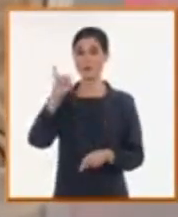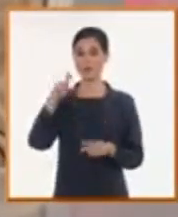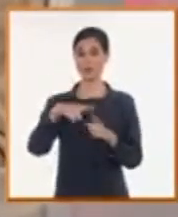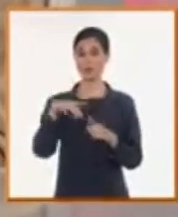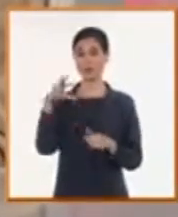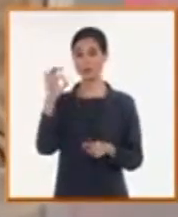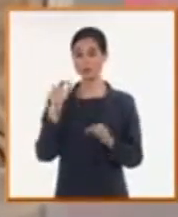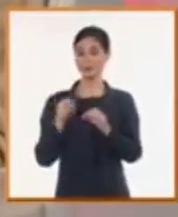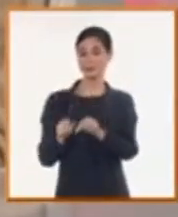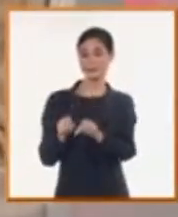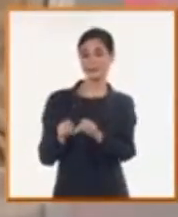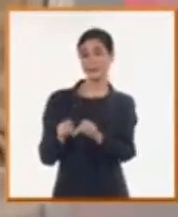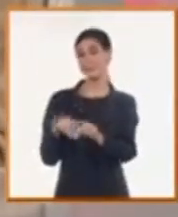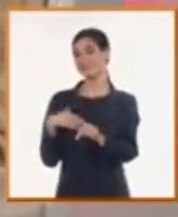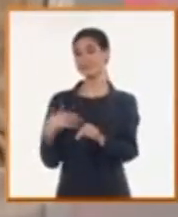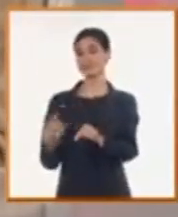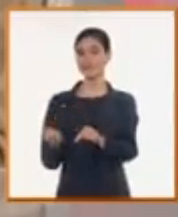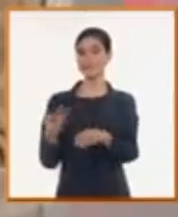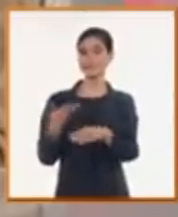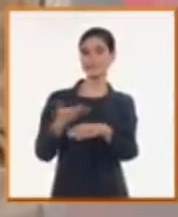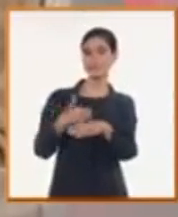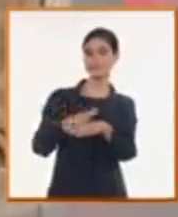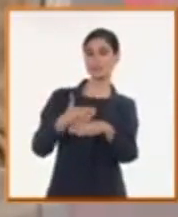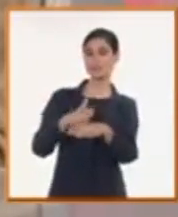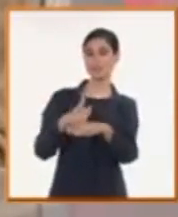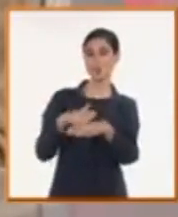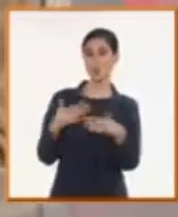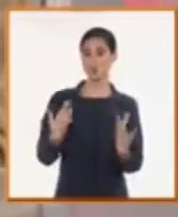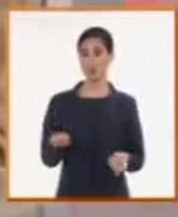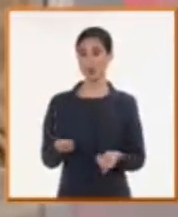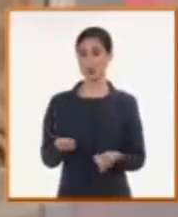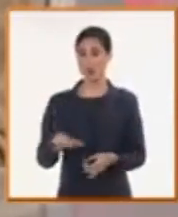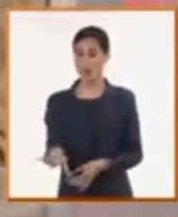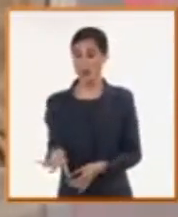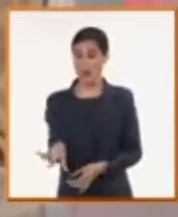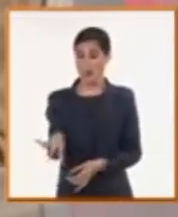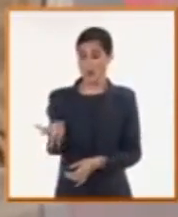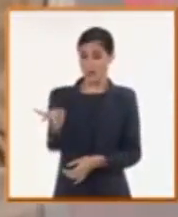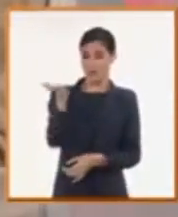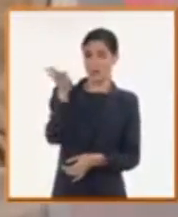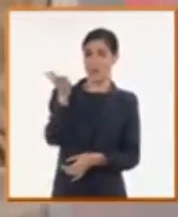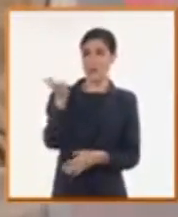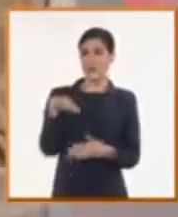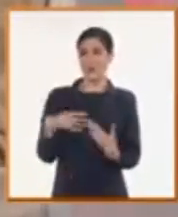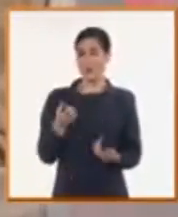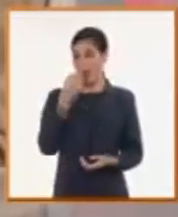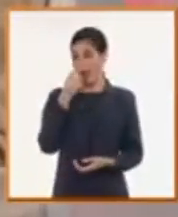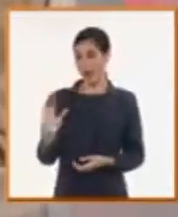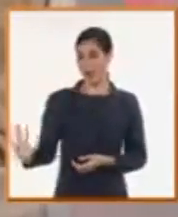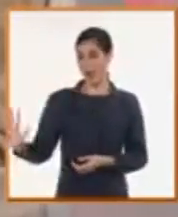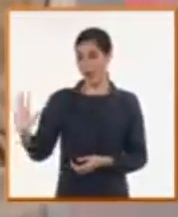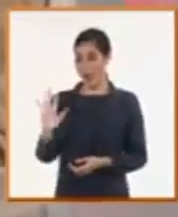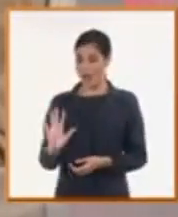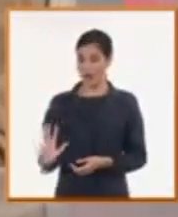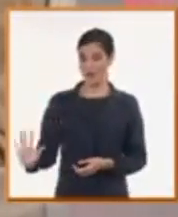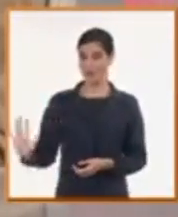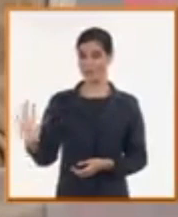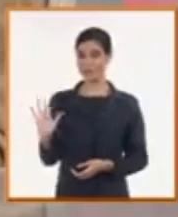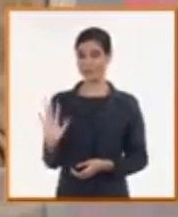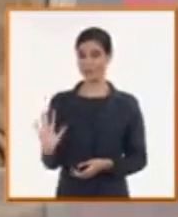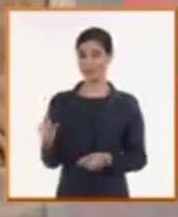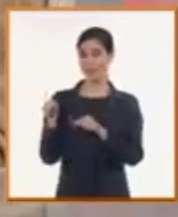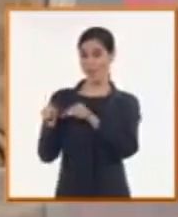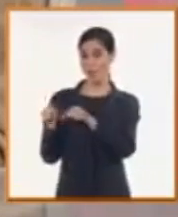un terreno que fue elegido por los sudafricanos para causarle a importantes fuerzas